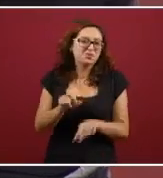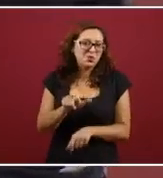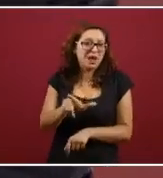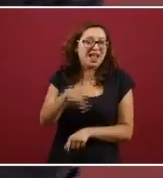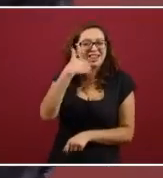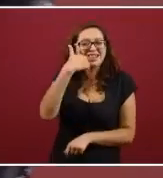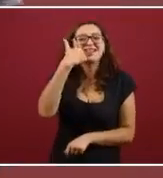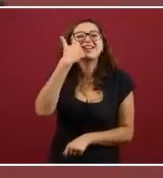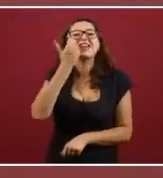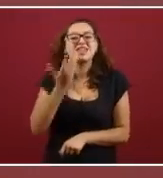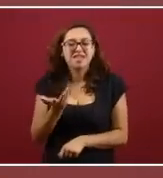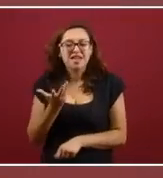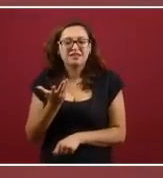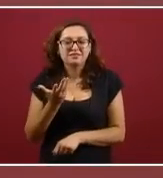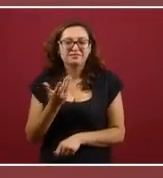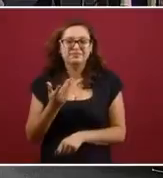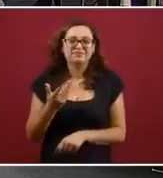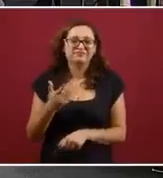que bueno, los resultados ya